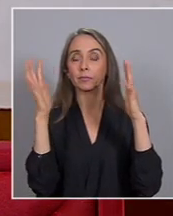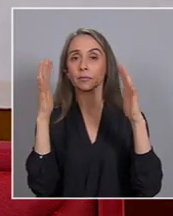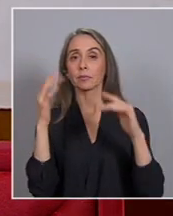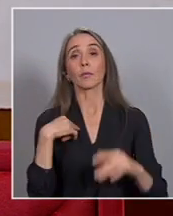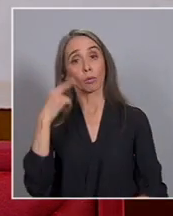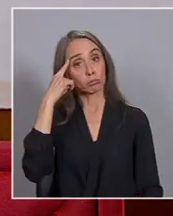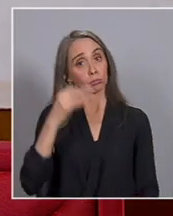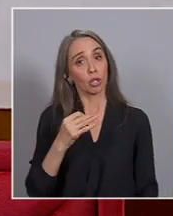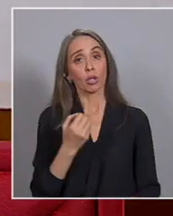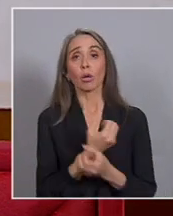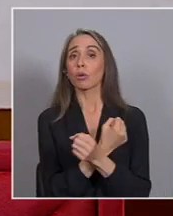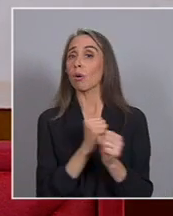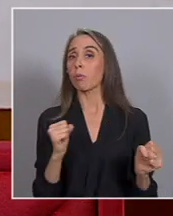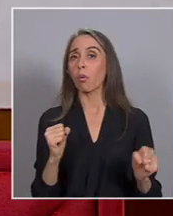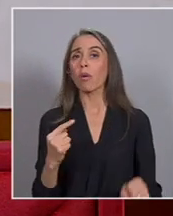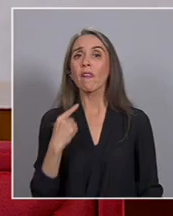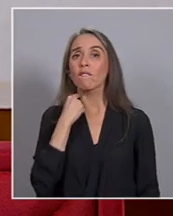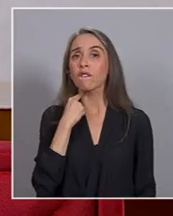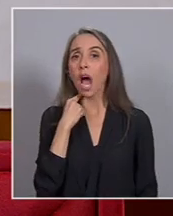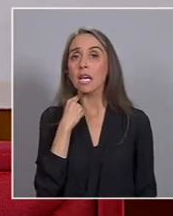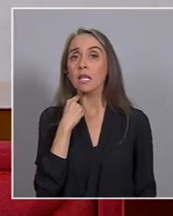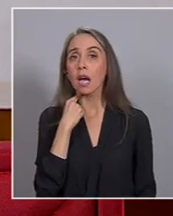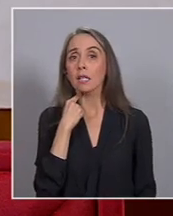que no podemos fallar.